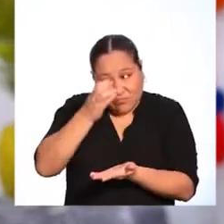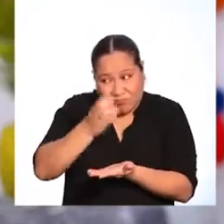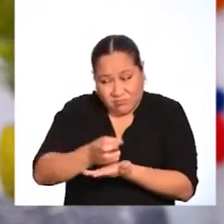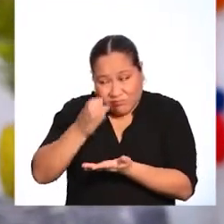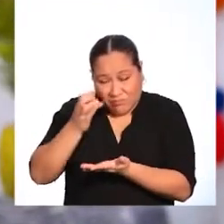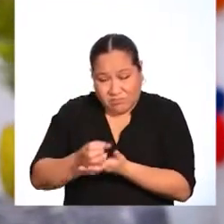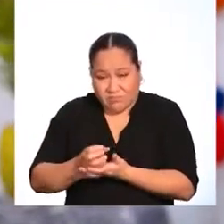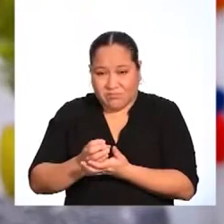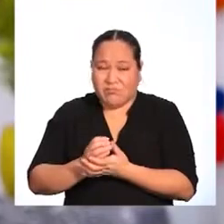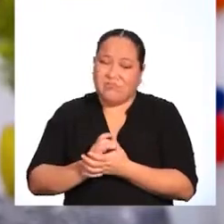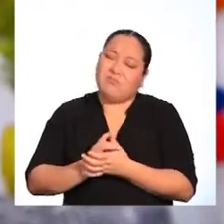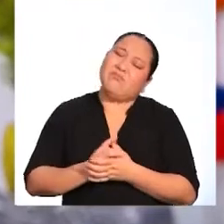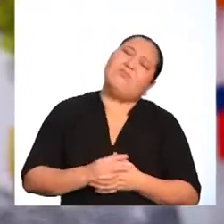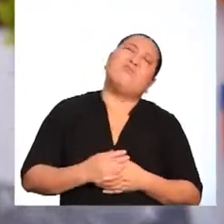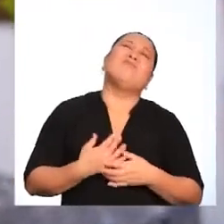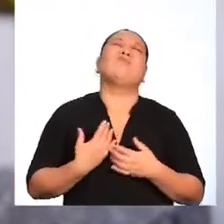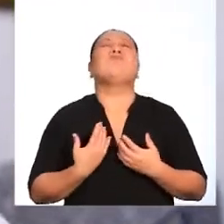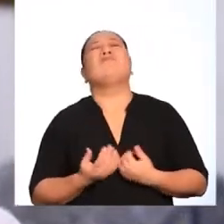botellas